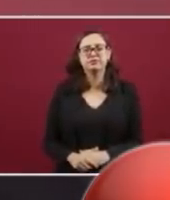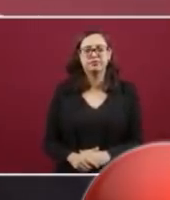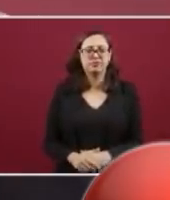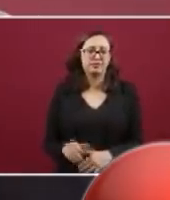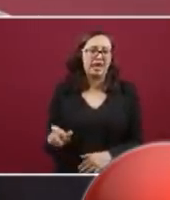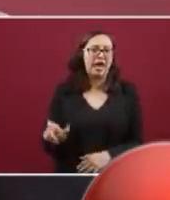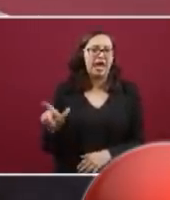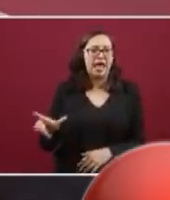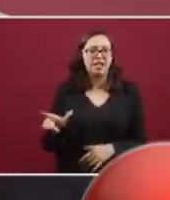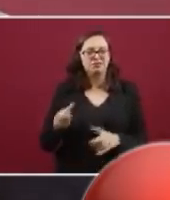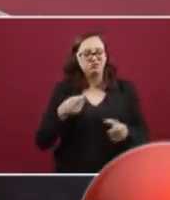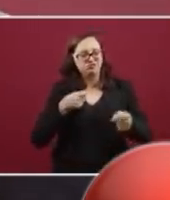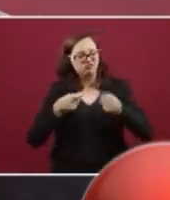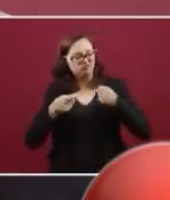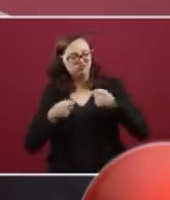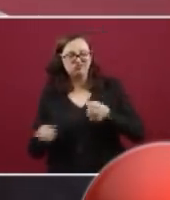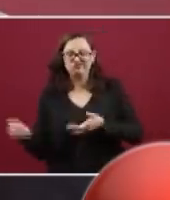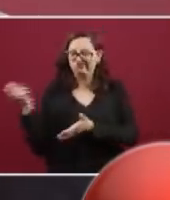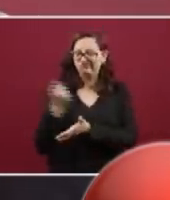periodista.